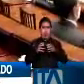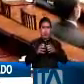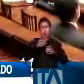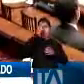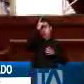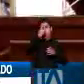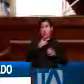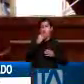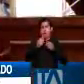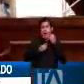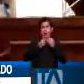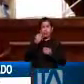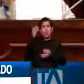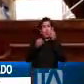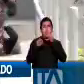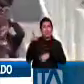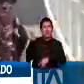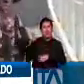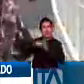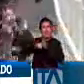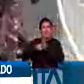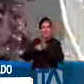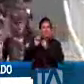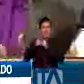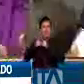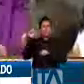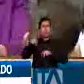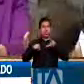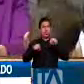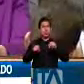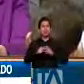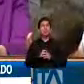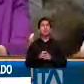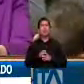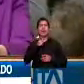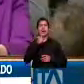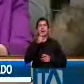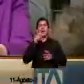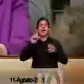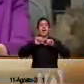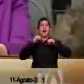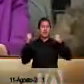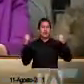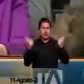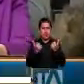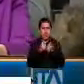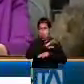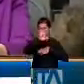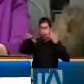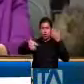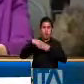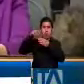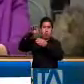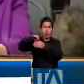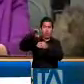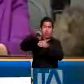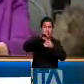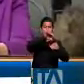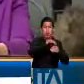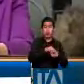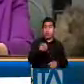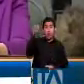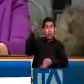Fiscalización sobre el proceso de juicio político en contra de Pablo Celi. Será el Pleno de la Asamblea Nacional la instancia que